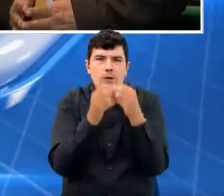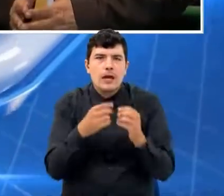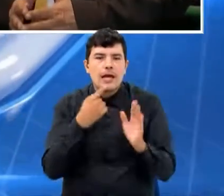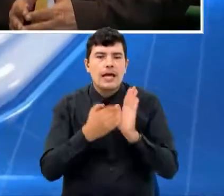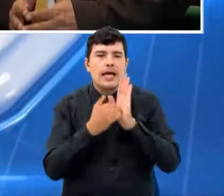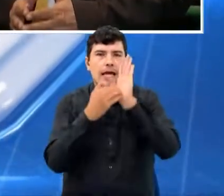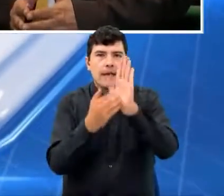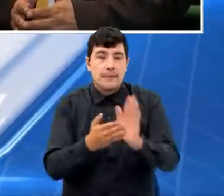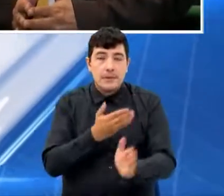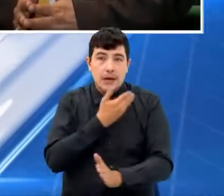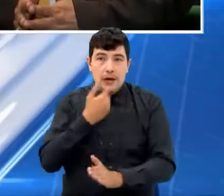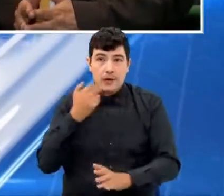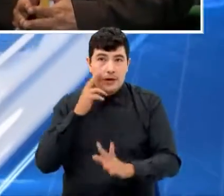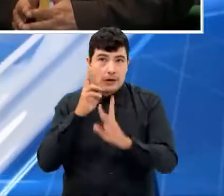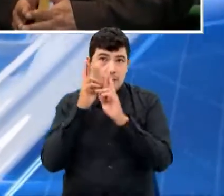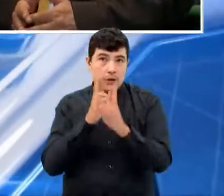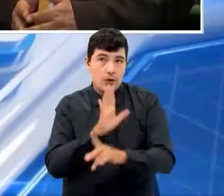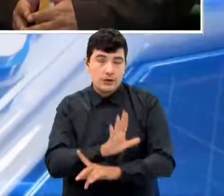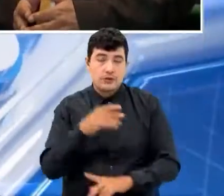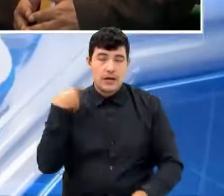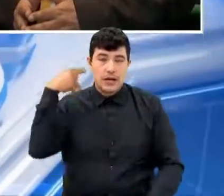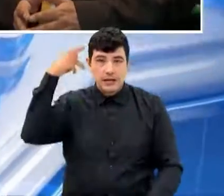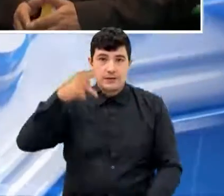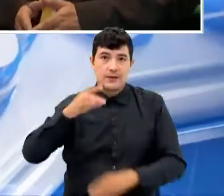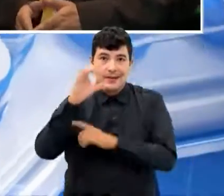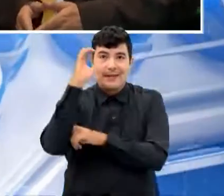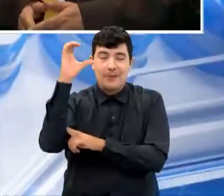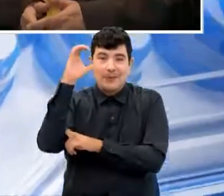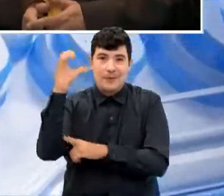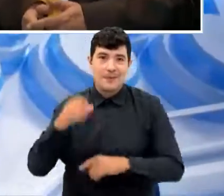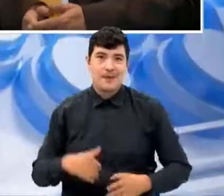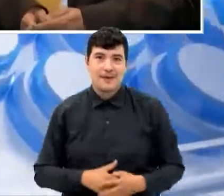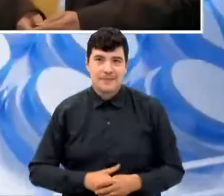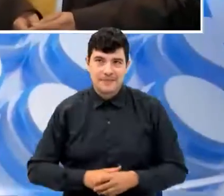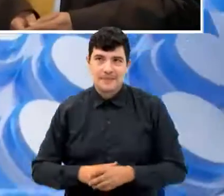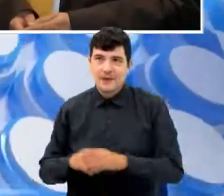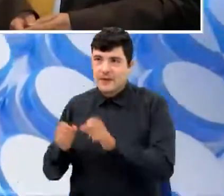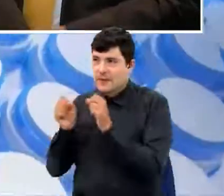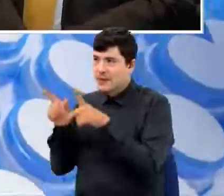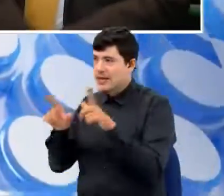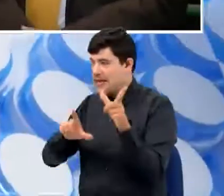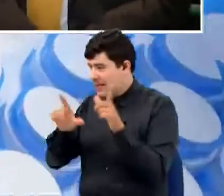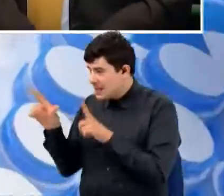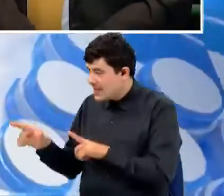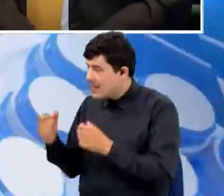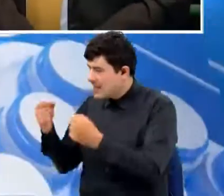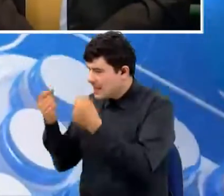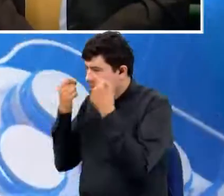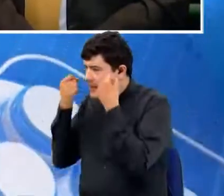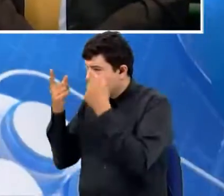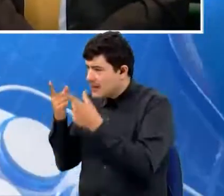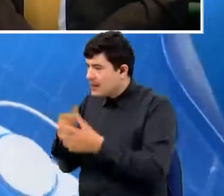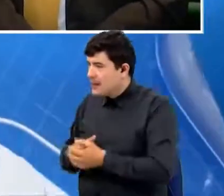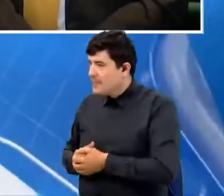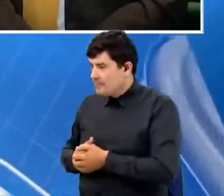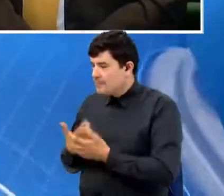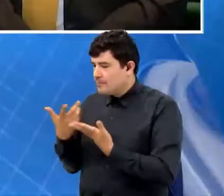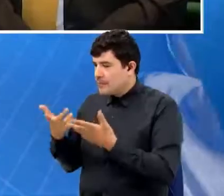mejores reconocimientos a través de la historia de nuestro país, afortunadamente. Bueno, señor José, entendemos que los